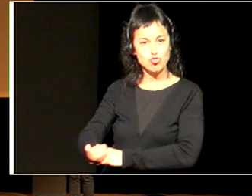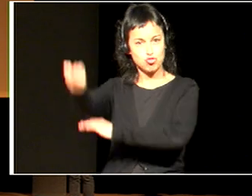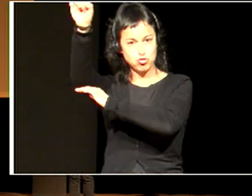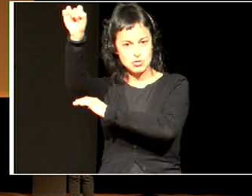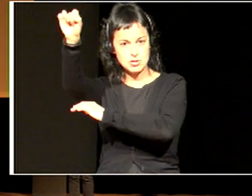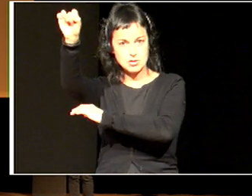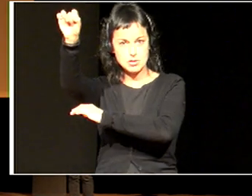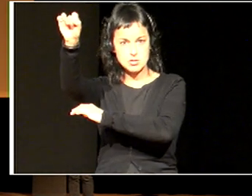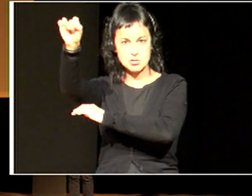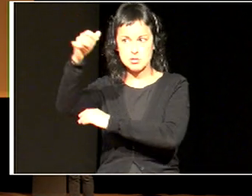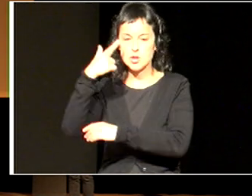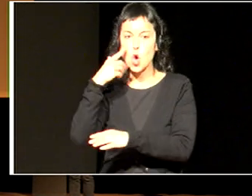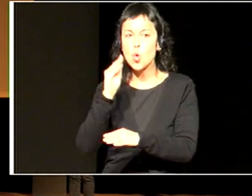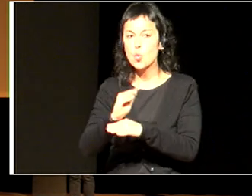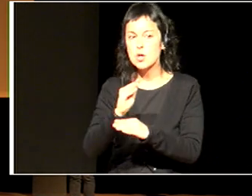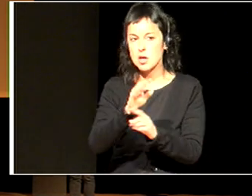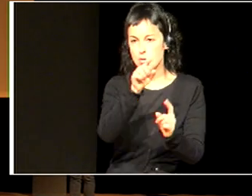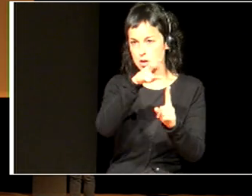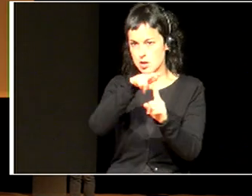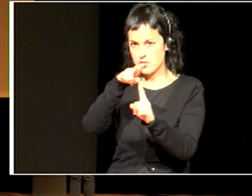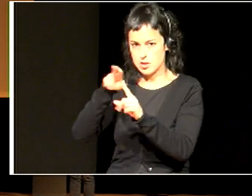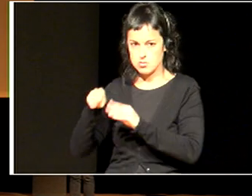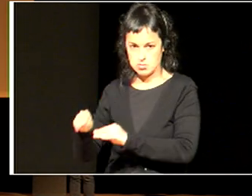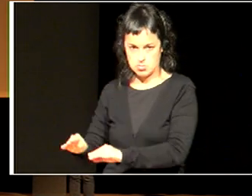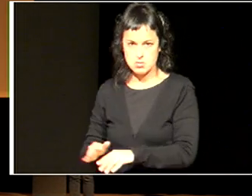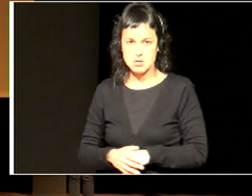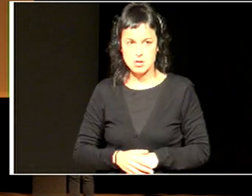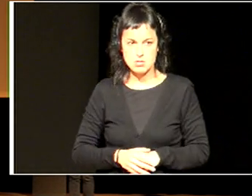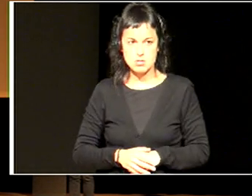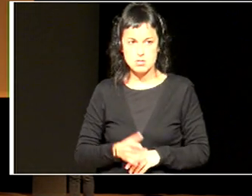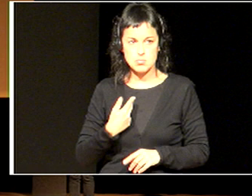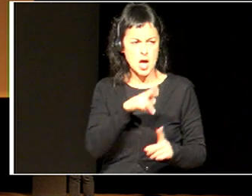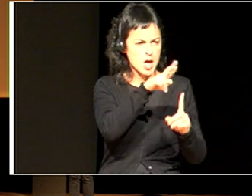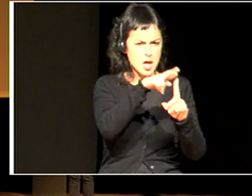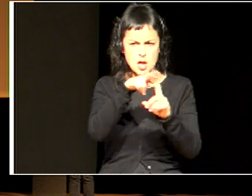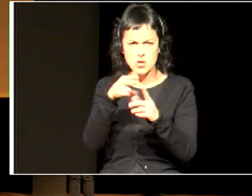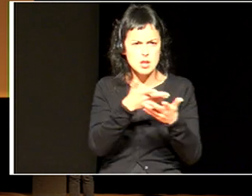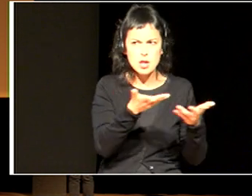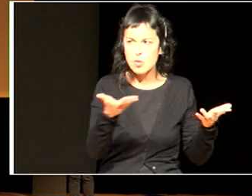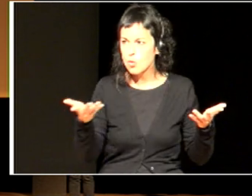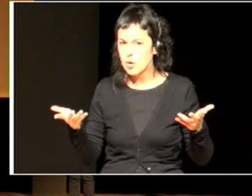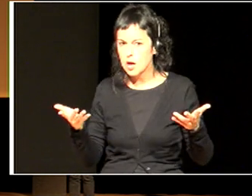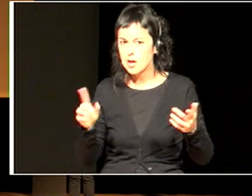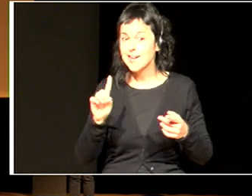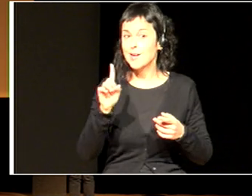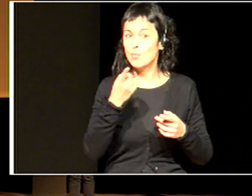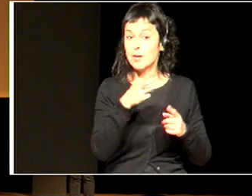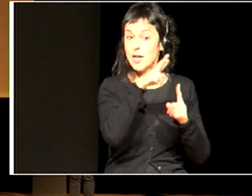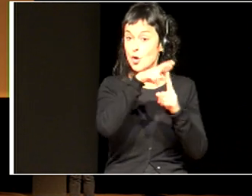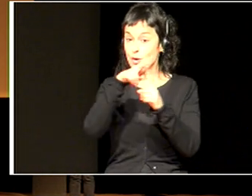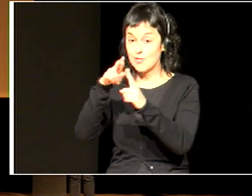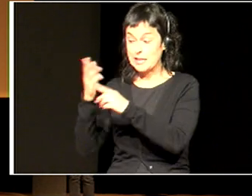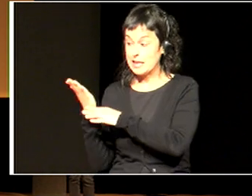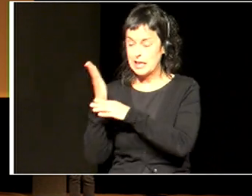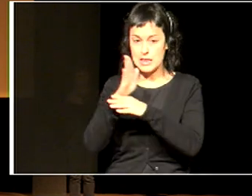entonces cuidado con los referentes mirad a ver qué referentes tenemos habrá que analizar los referentes que les damos